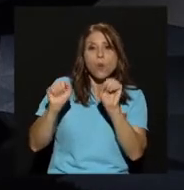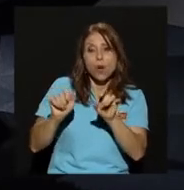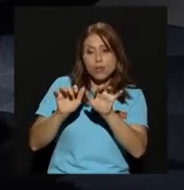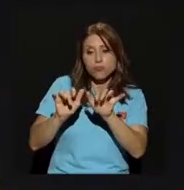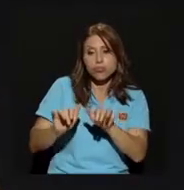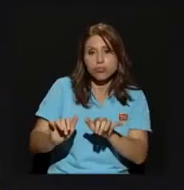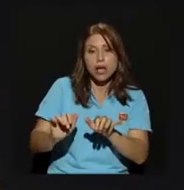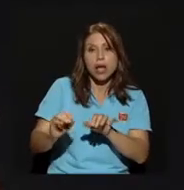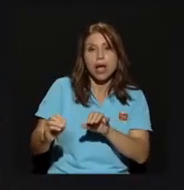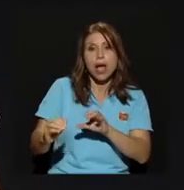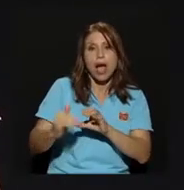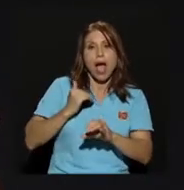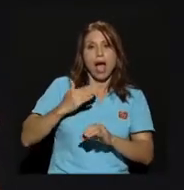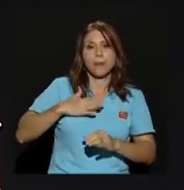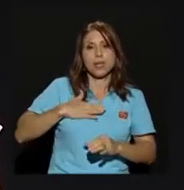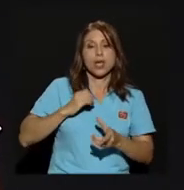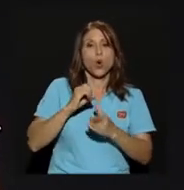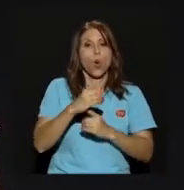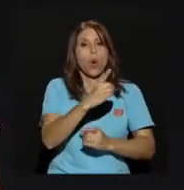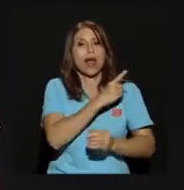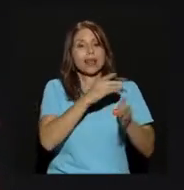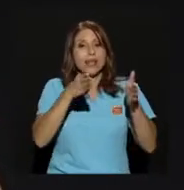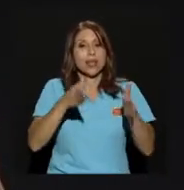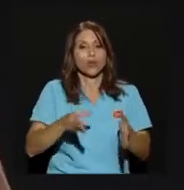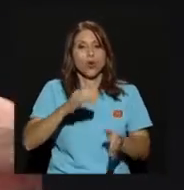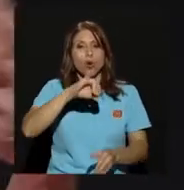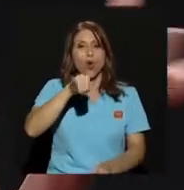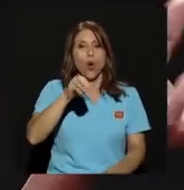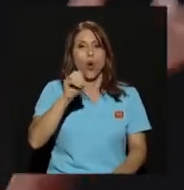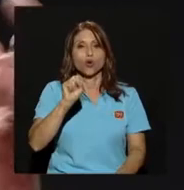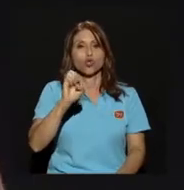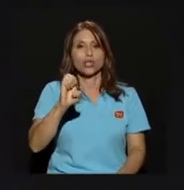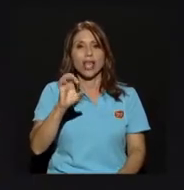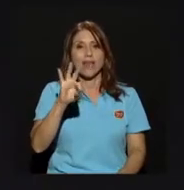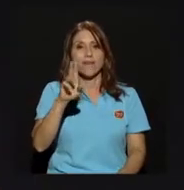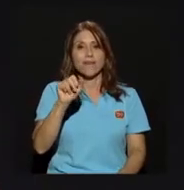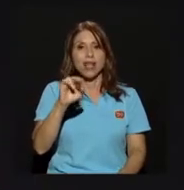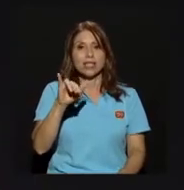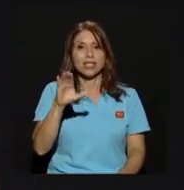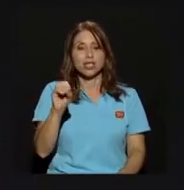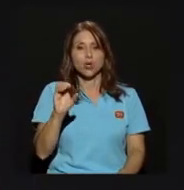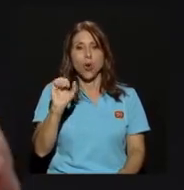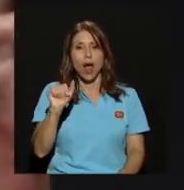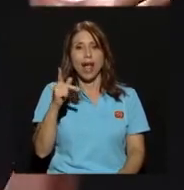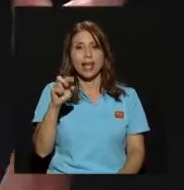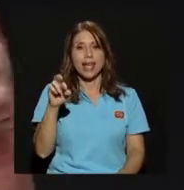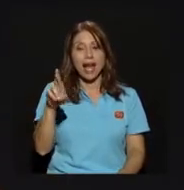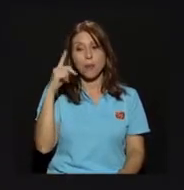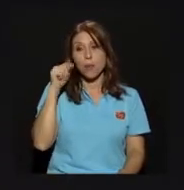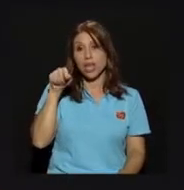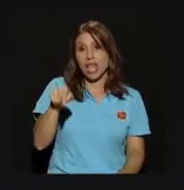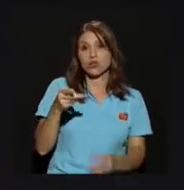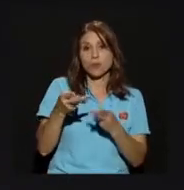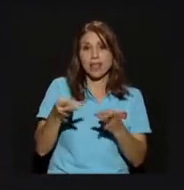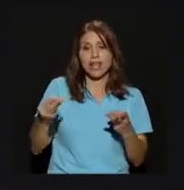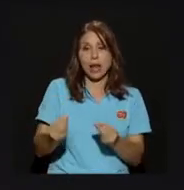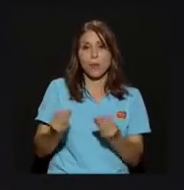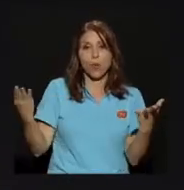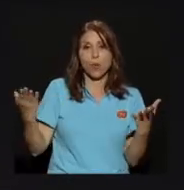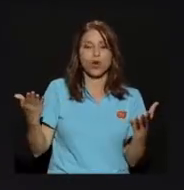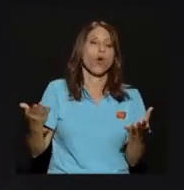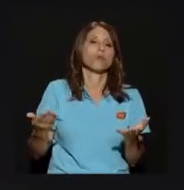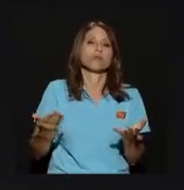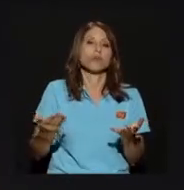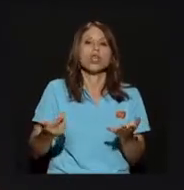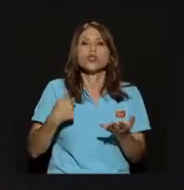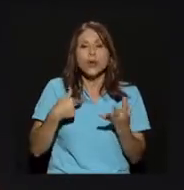a mí o al director, que es don José Francisco Aguilar, porque esos son materiales públicos, en algunos casos yo los he